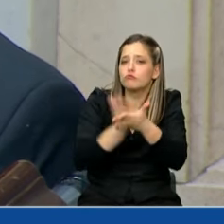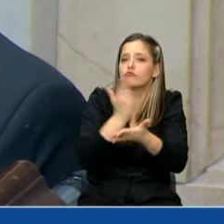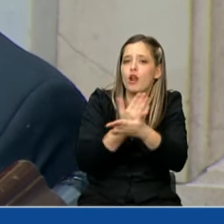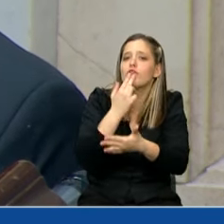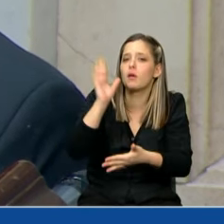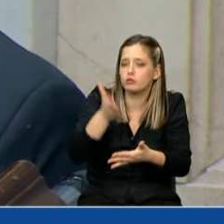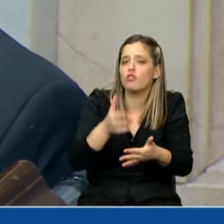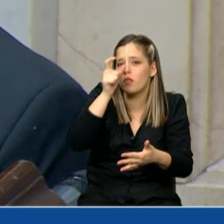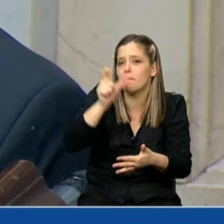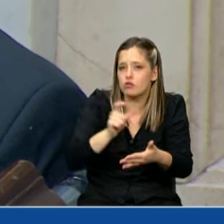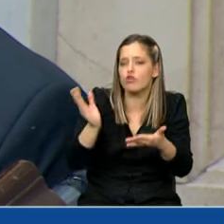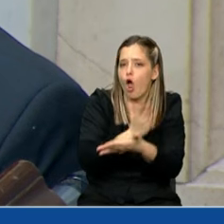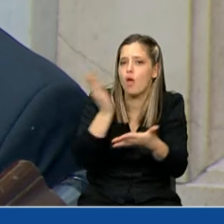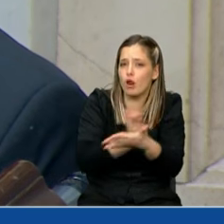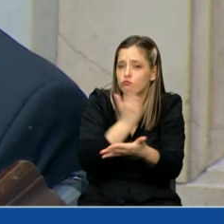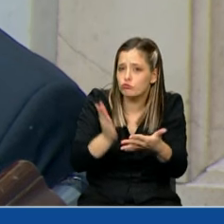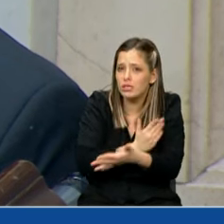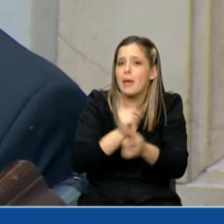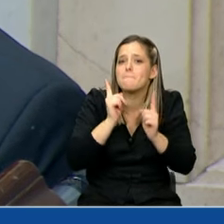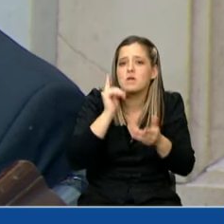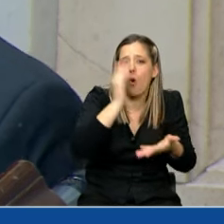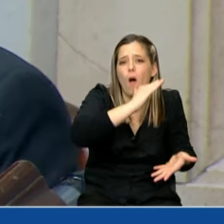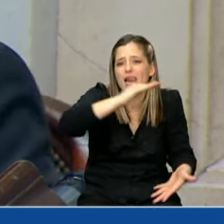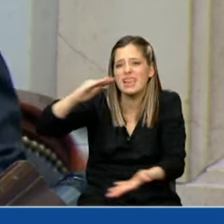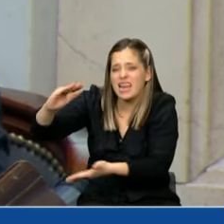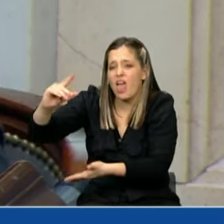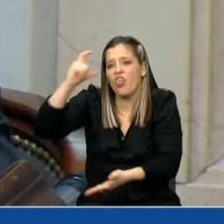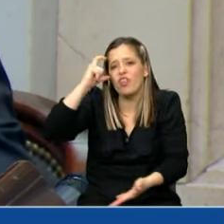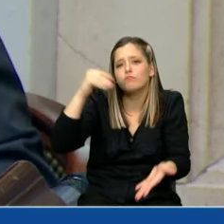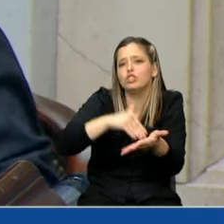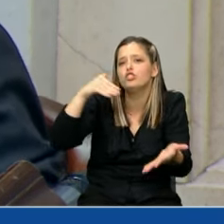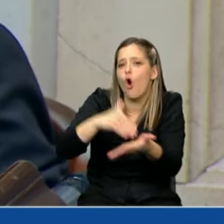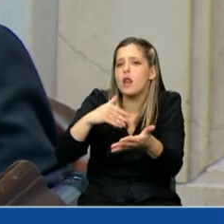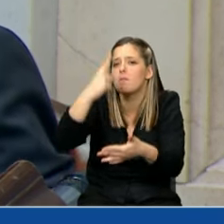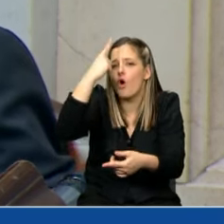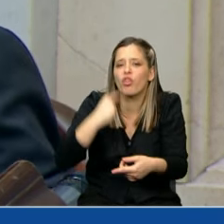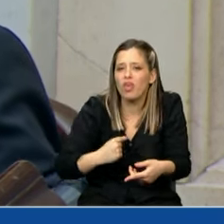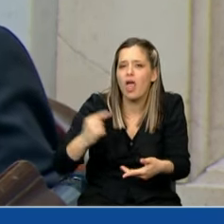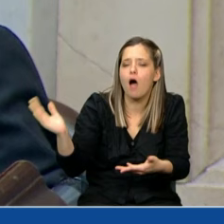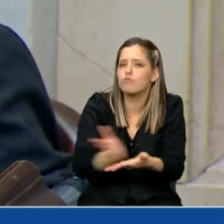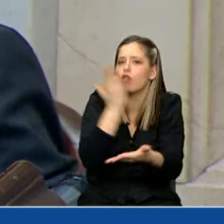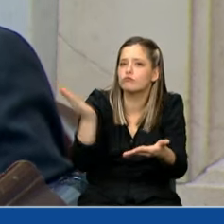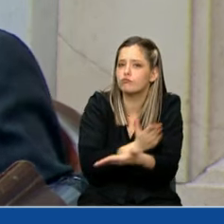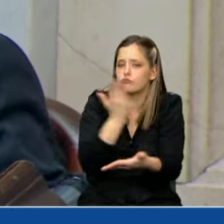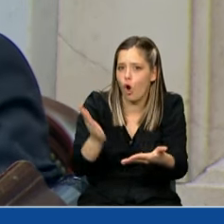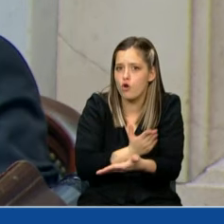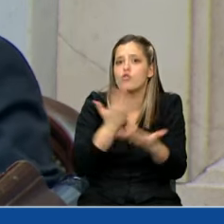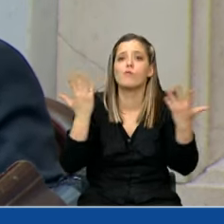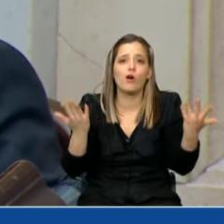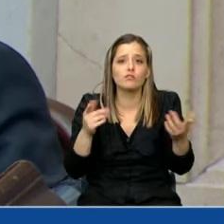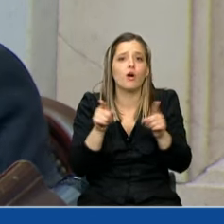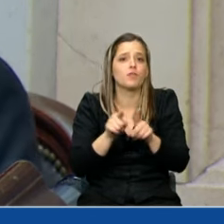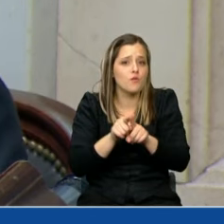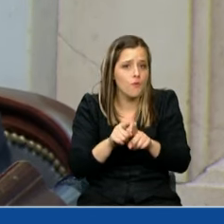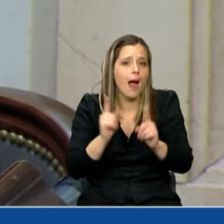produce más de 10 millones de barriles de petróleos diarios con lo cual la comparación que se